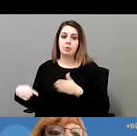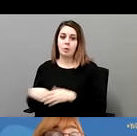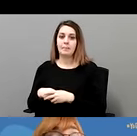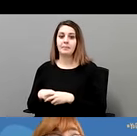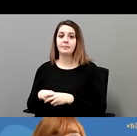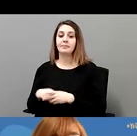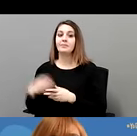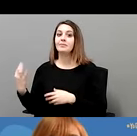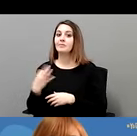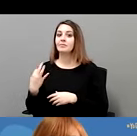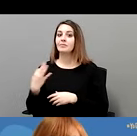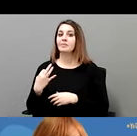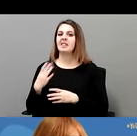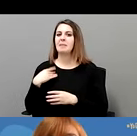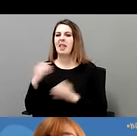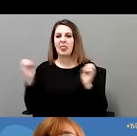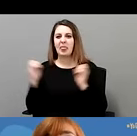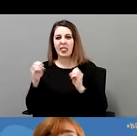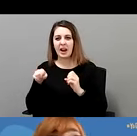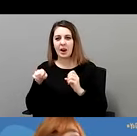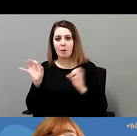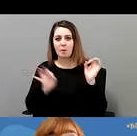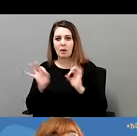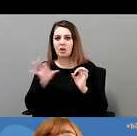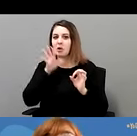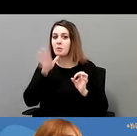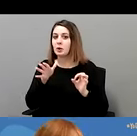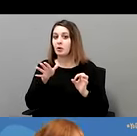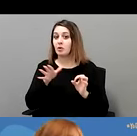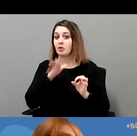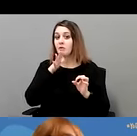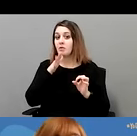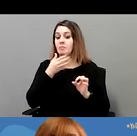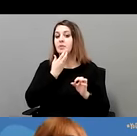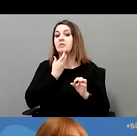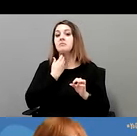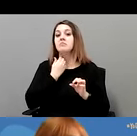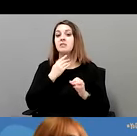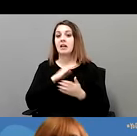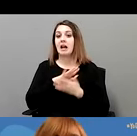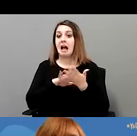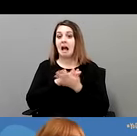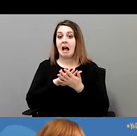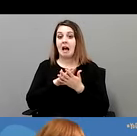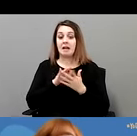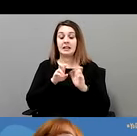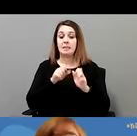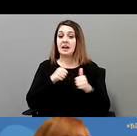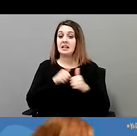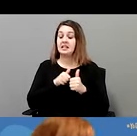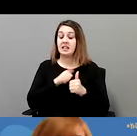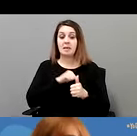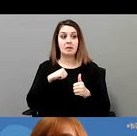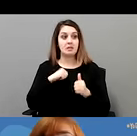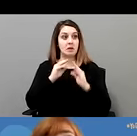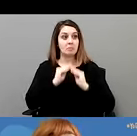¿Y qué pasaba con las del cero? ¿Por qué tenían el cero? Pues básicamente porque ni hablan, no han desarrollado nada de asistencia personal, ni